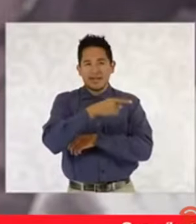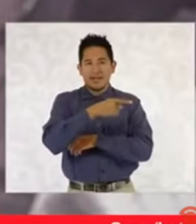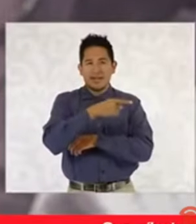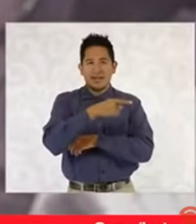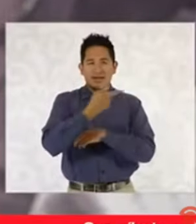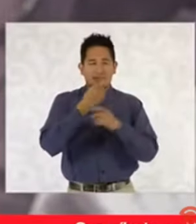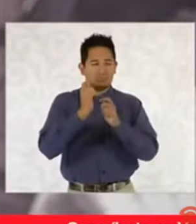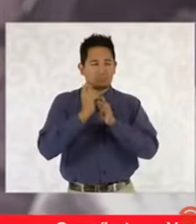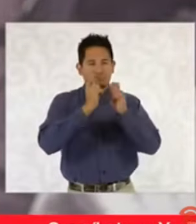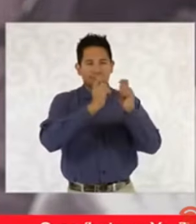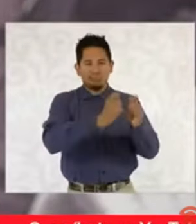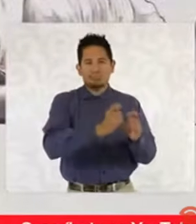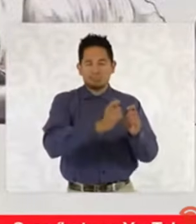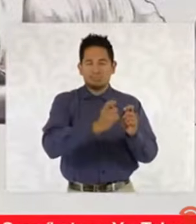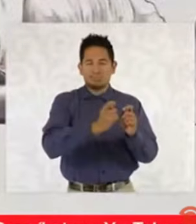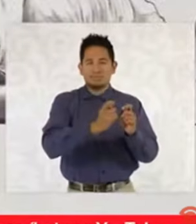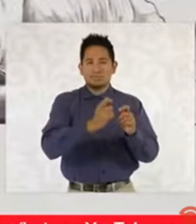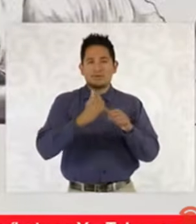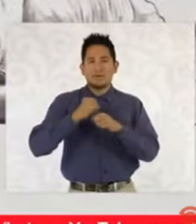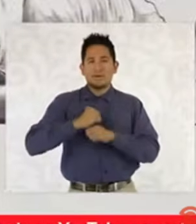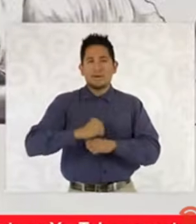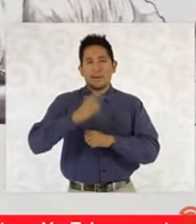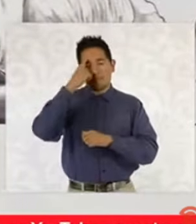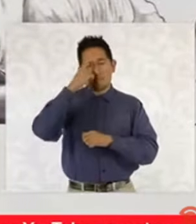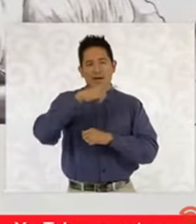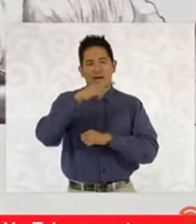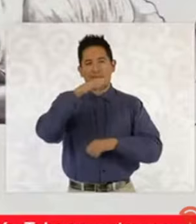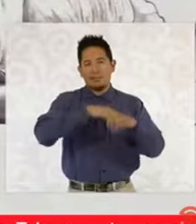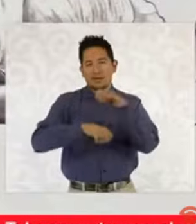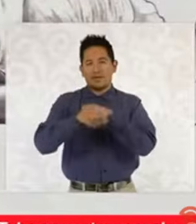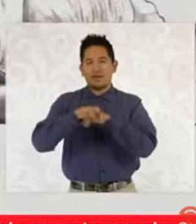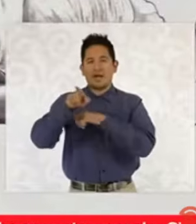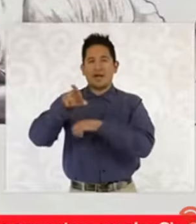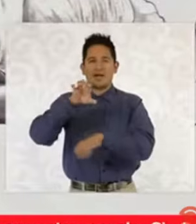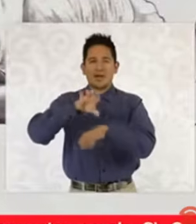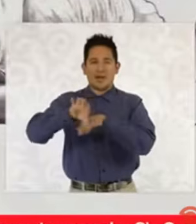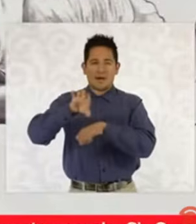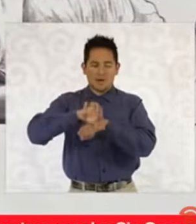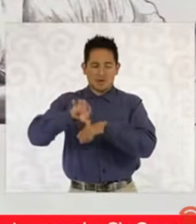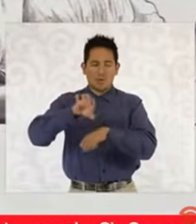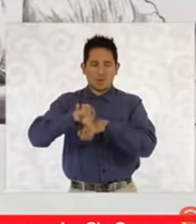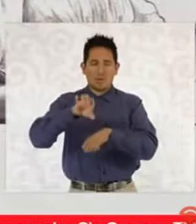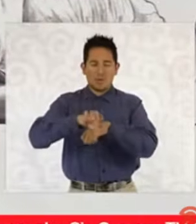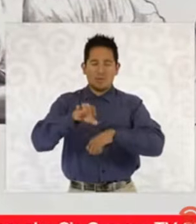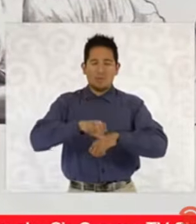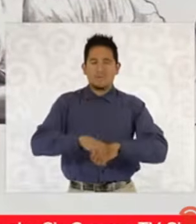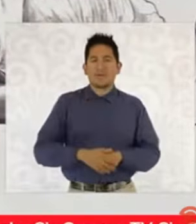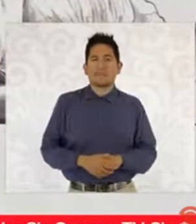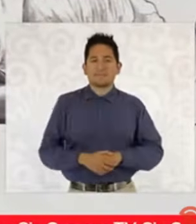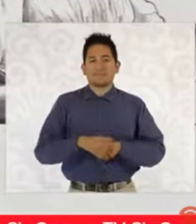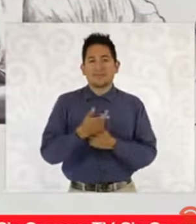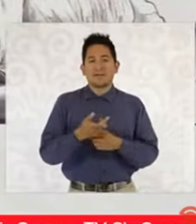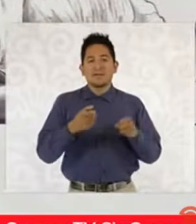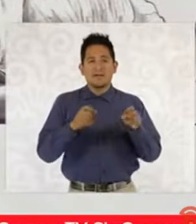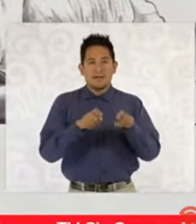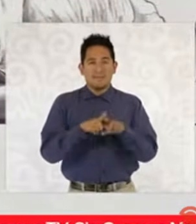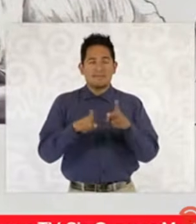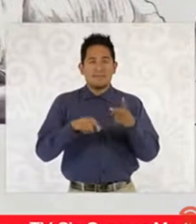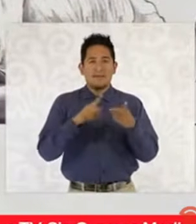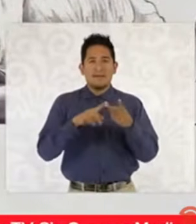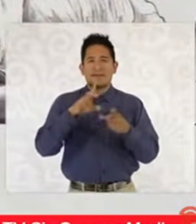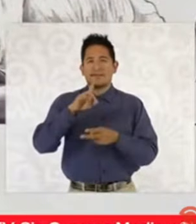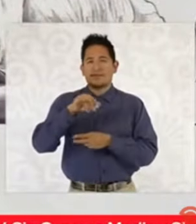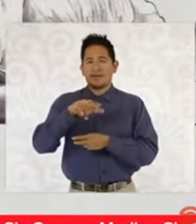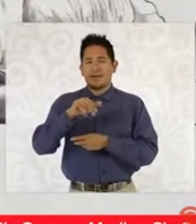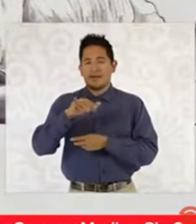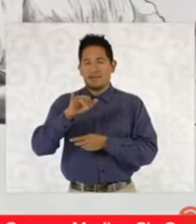Legación Extraordinaria y Ministra Plenipotenciaria en Colombia, que es el grado más alto en estas legaciones. También Dinamarca participa